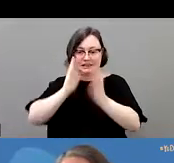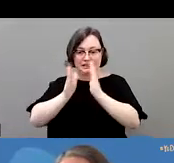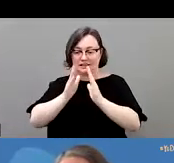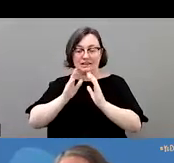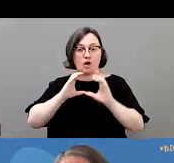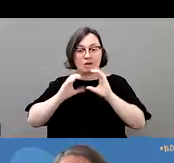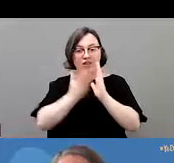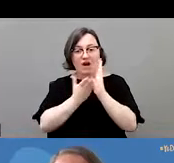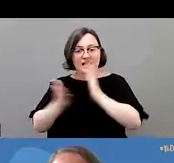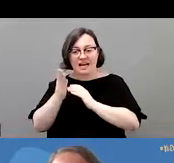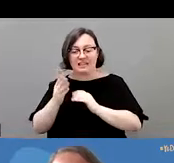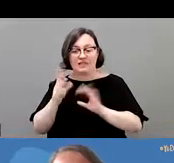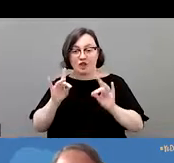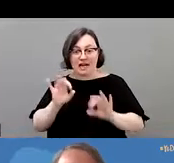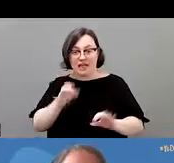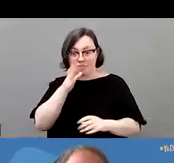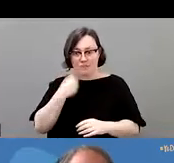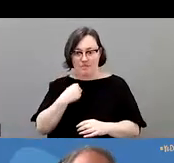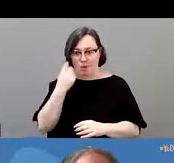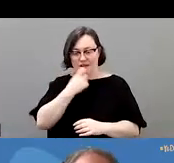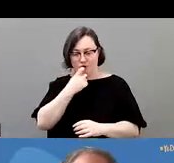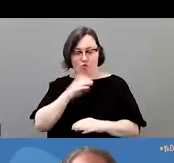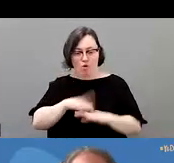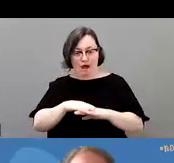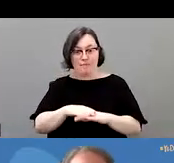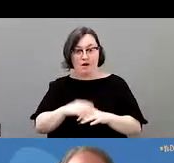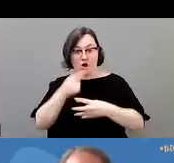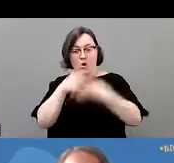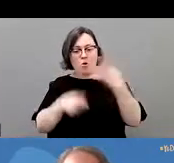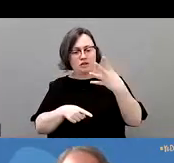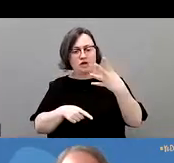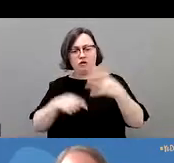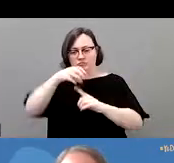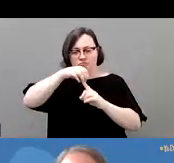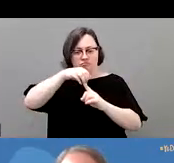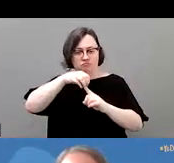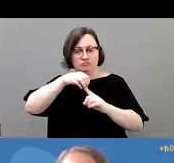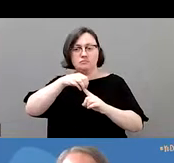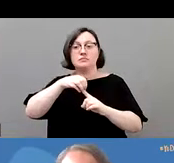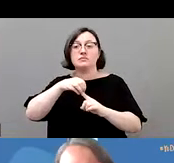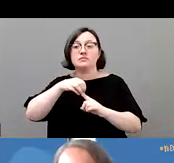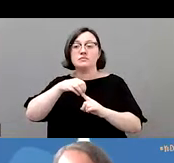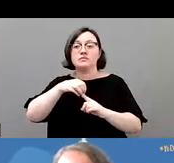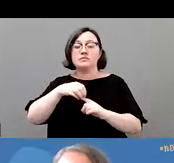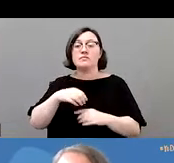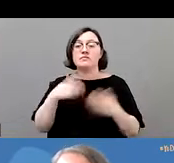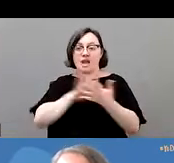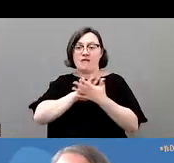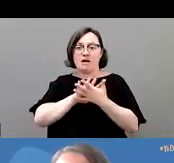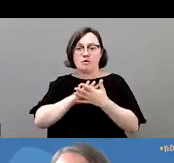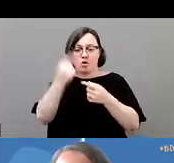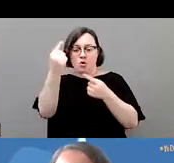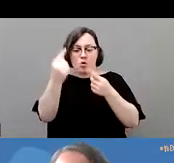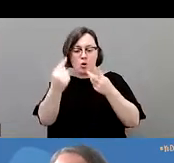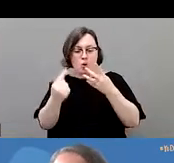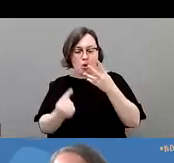de comunicación alternativa aumentativa. Así que quiero hablaros de estos cuatro puntos fundamentales que vamos a verlos un